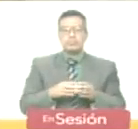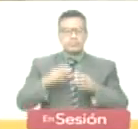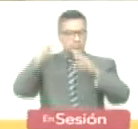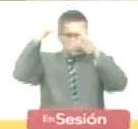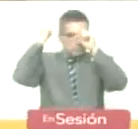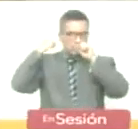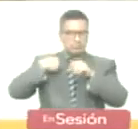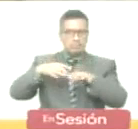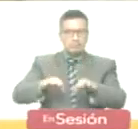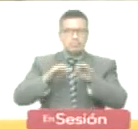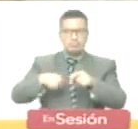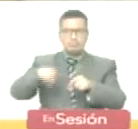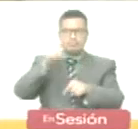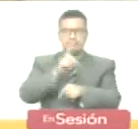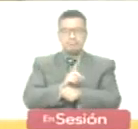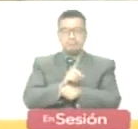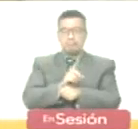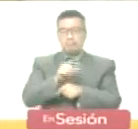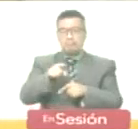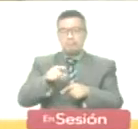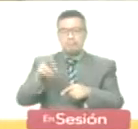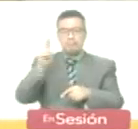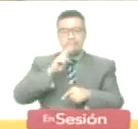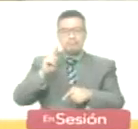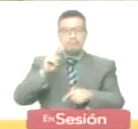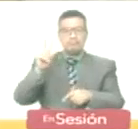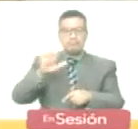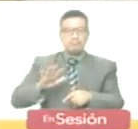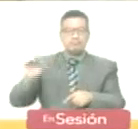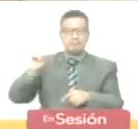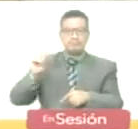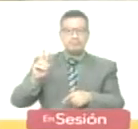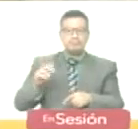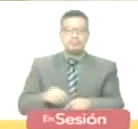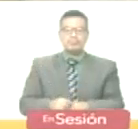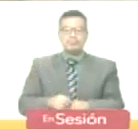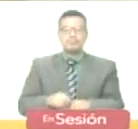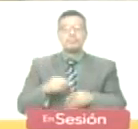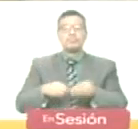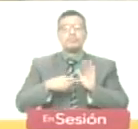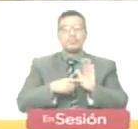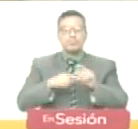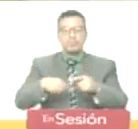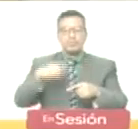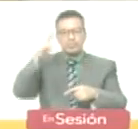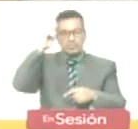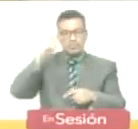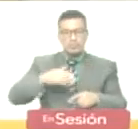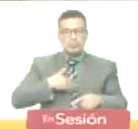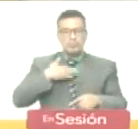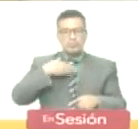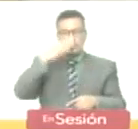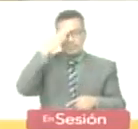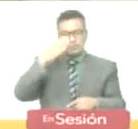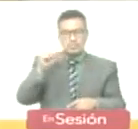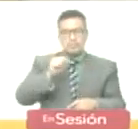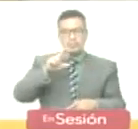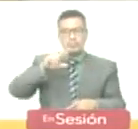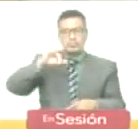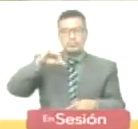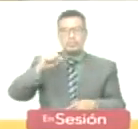embajador extraordinario y plenipotenciario de la República Bolivariana de Venezuela ante la República Árabe Siria, de conformidad